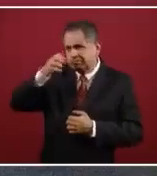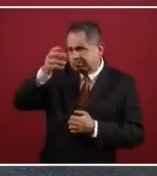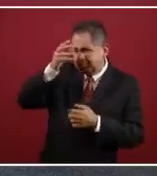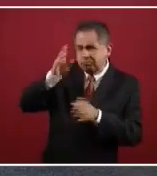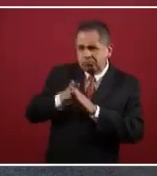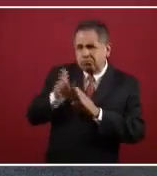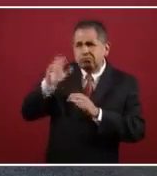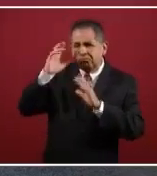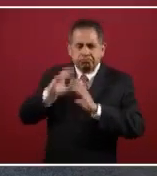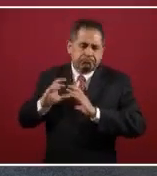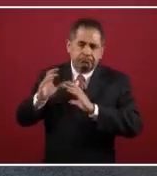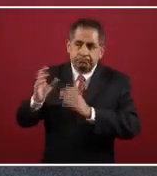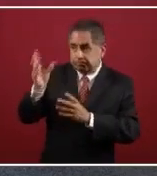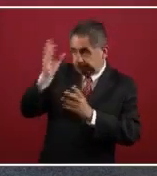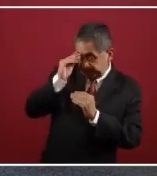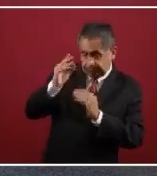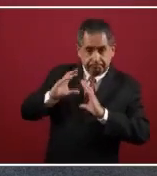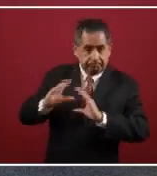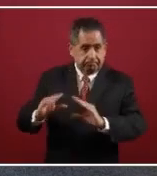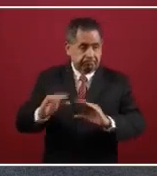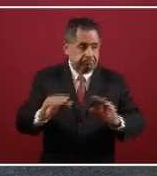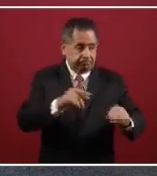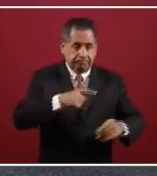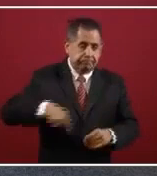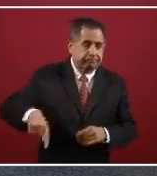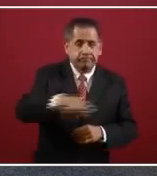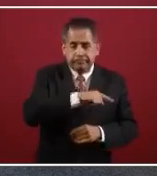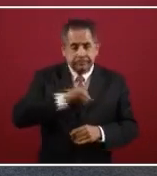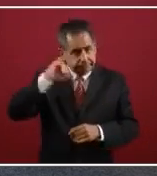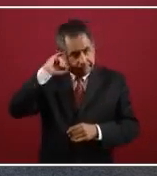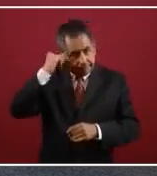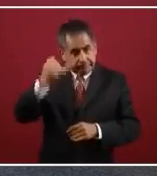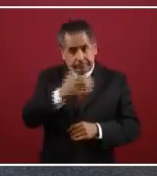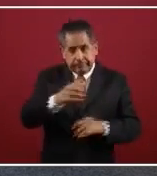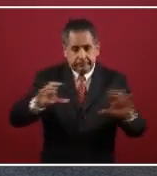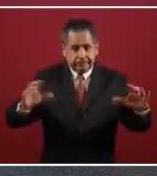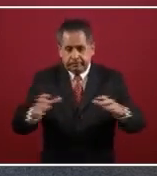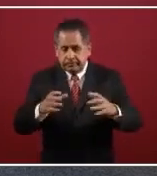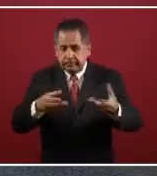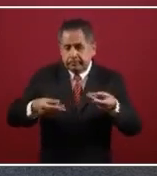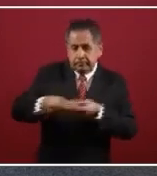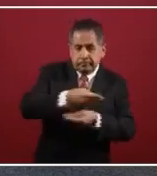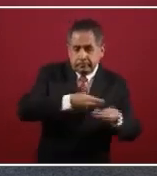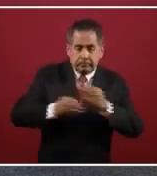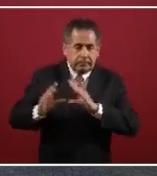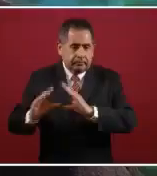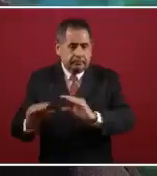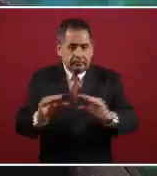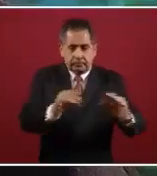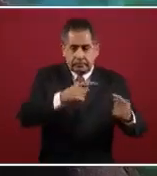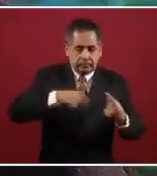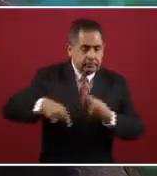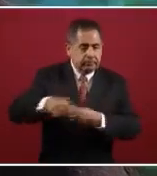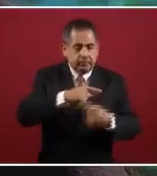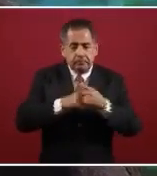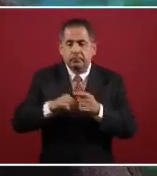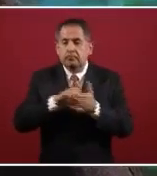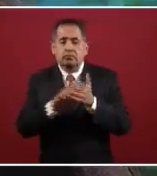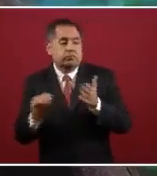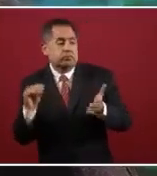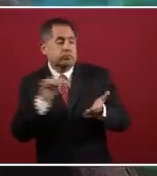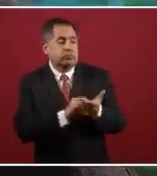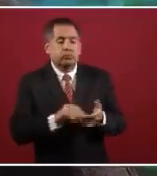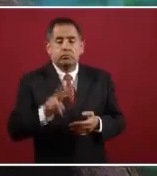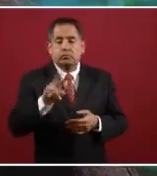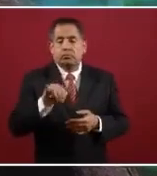que desde un inicio esta comunidad de aprendizaje campesino pues colabora en el establecimiento del vivero comunitario,